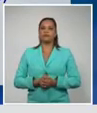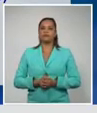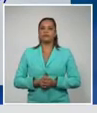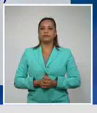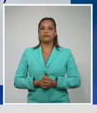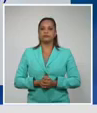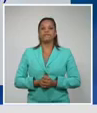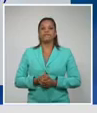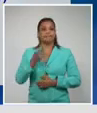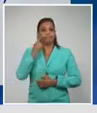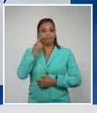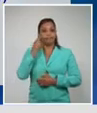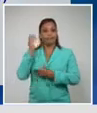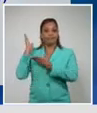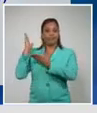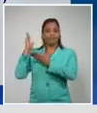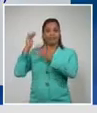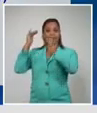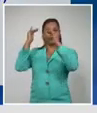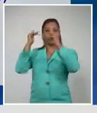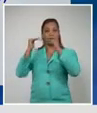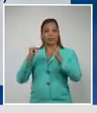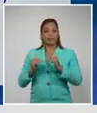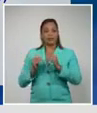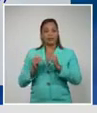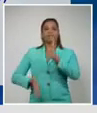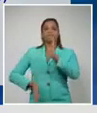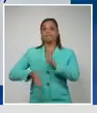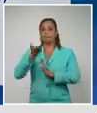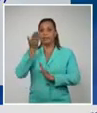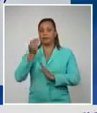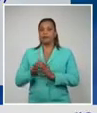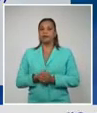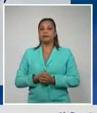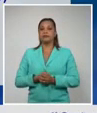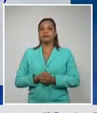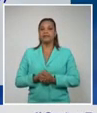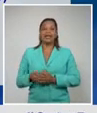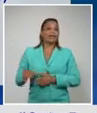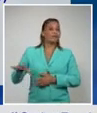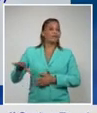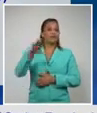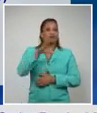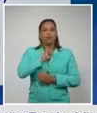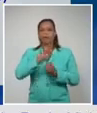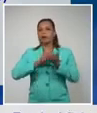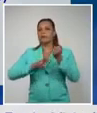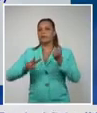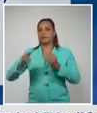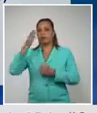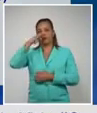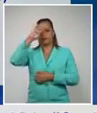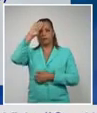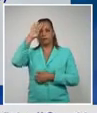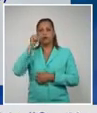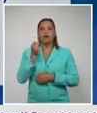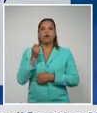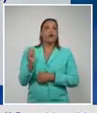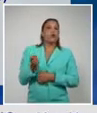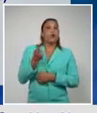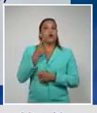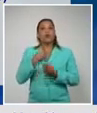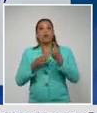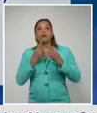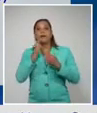Como ven, cifras muy elevadas en prácticamente todas las provincias del país. Unas más,